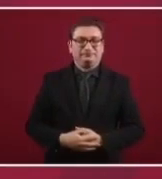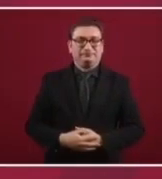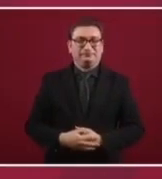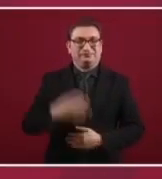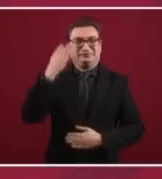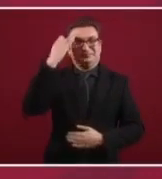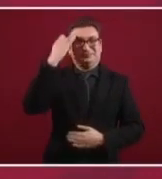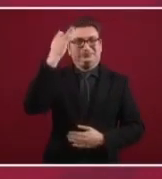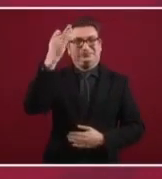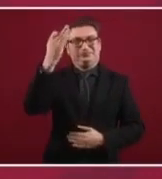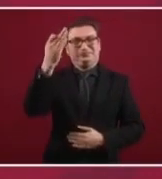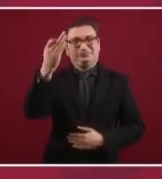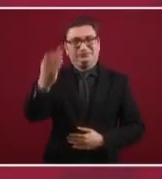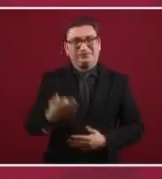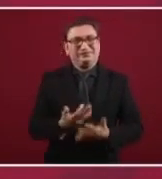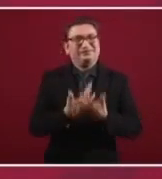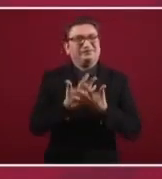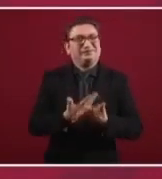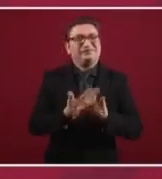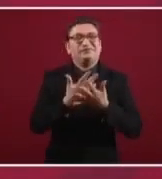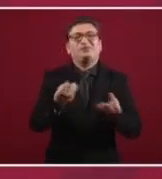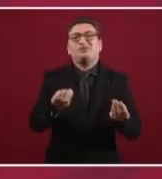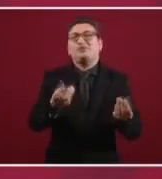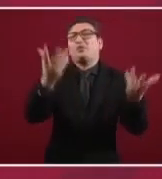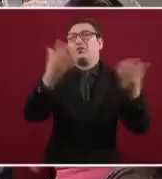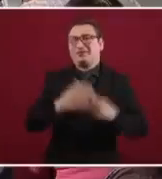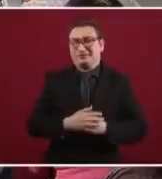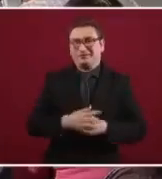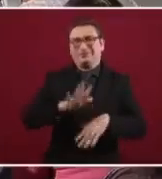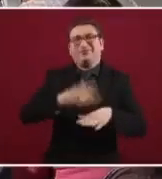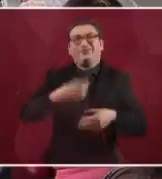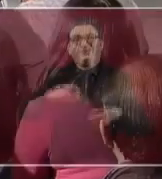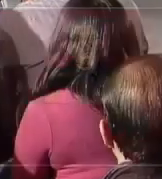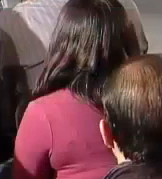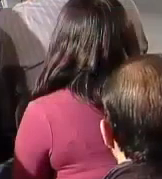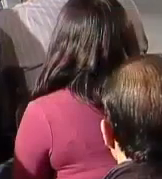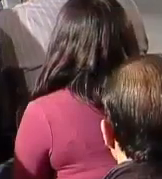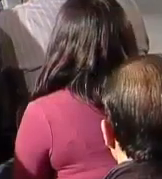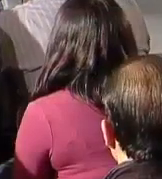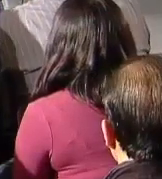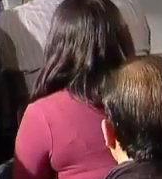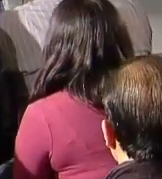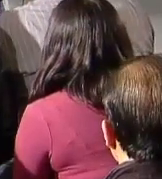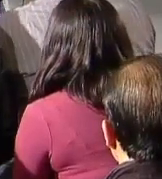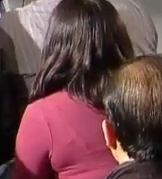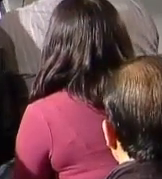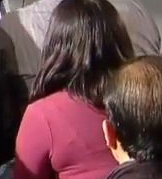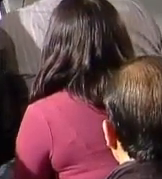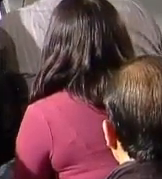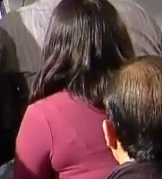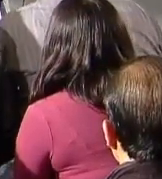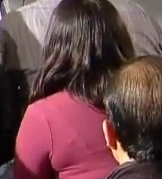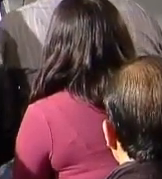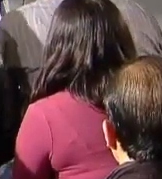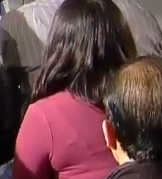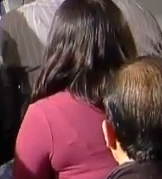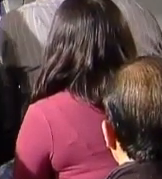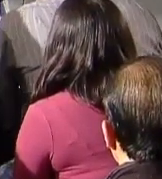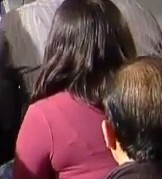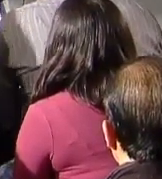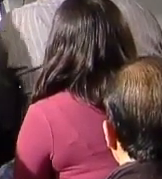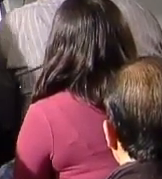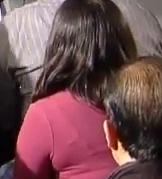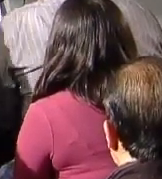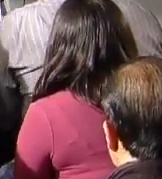¿Cuánto tiempo tuvimos que esperar? Por los amparos, porque tenemos que actuar con